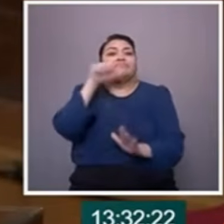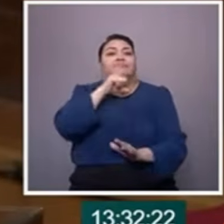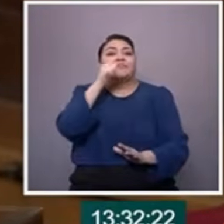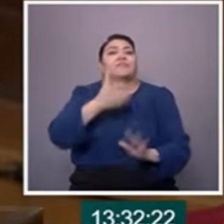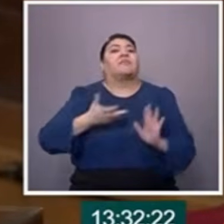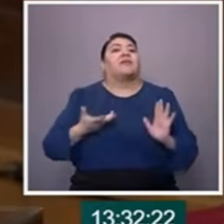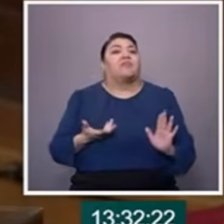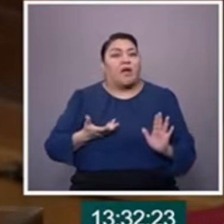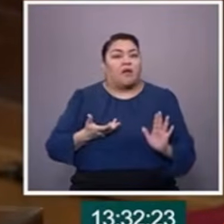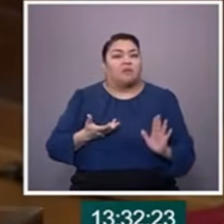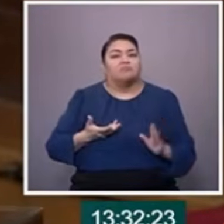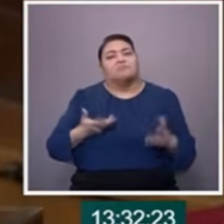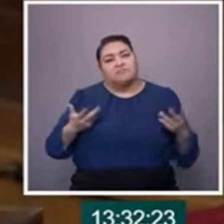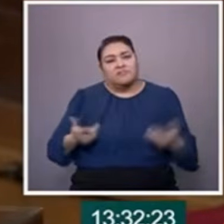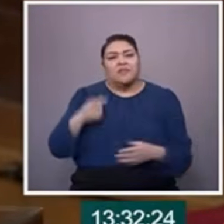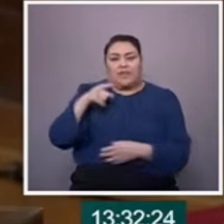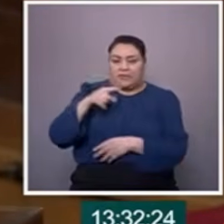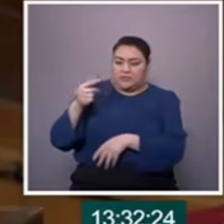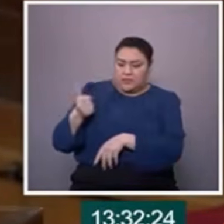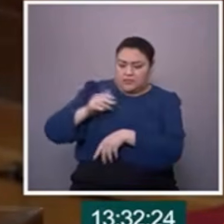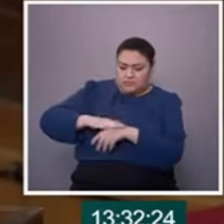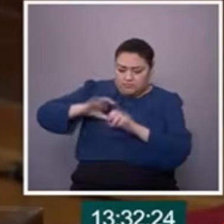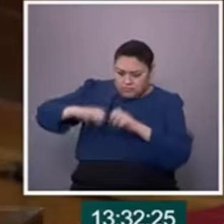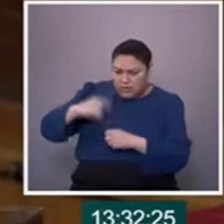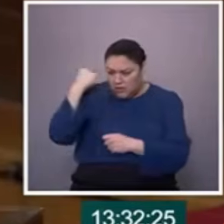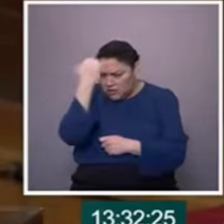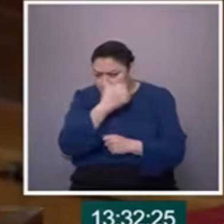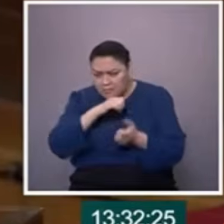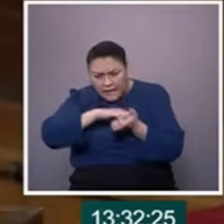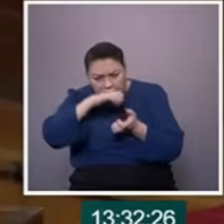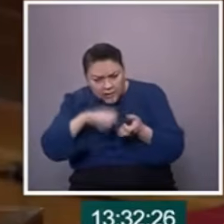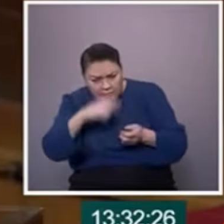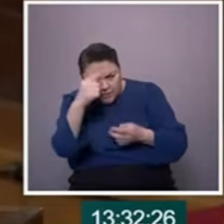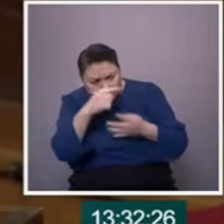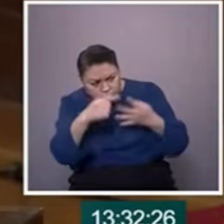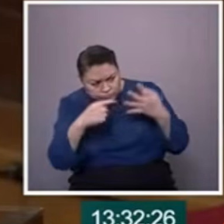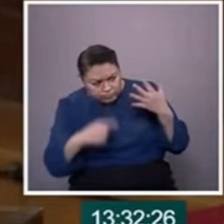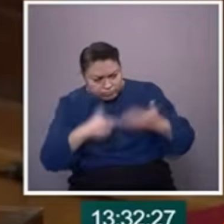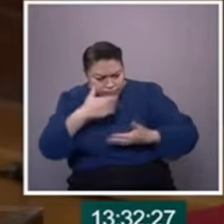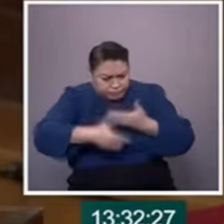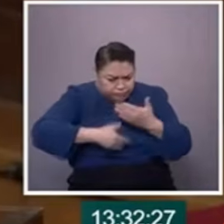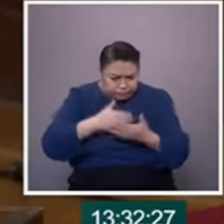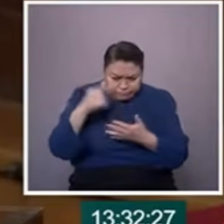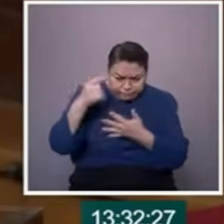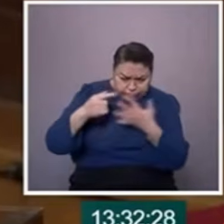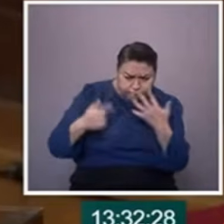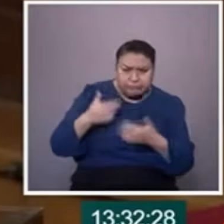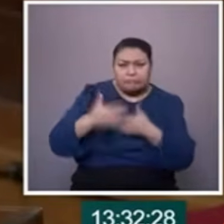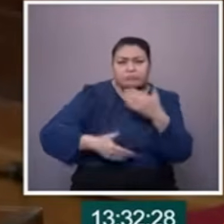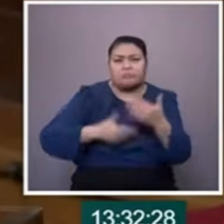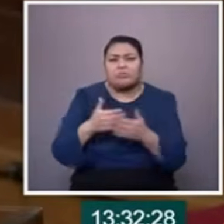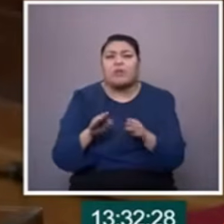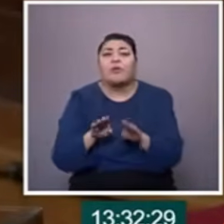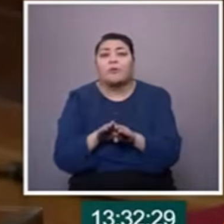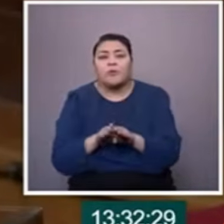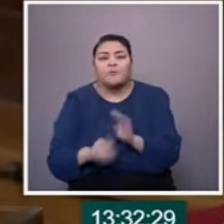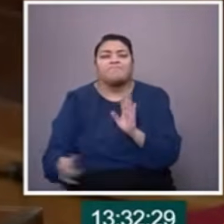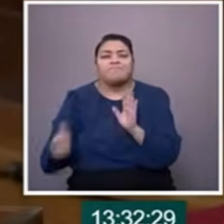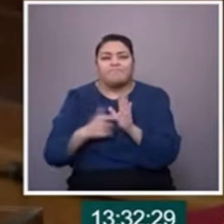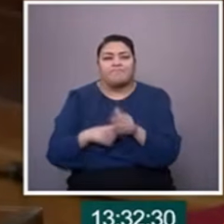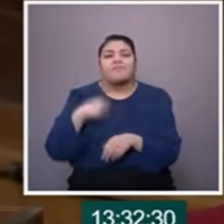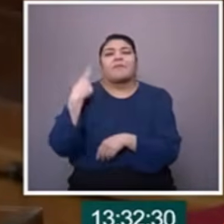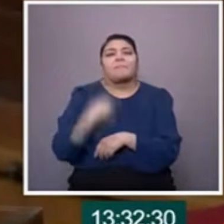en una valoración incorrecta de las pruebas. En el segundo asunto, la persona afectada cuestionó la negativa de retirarla de la